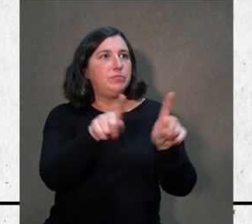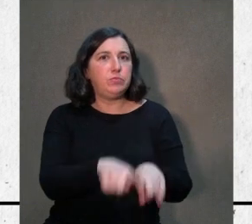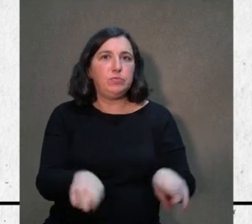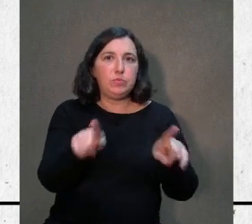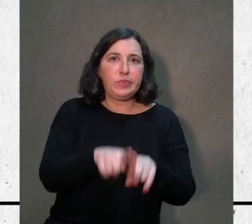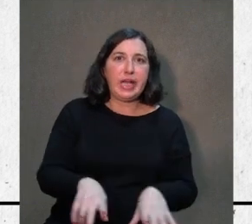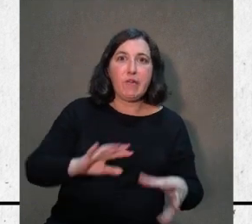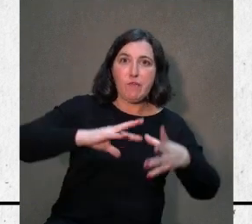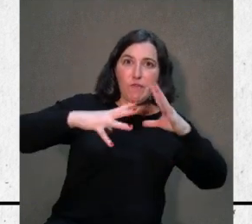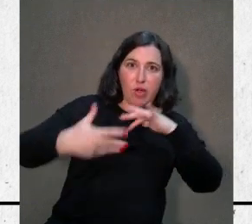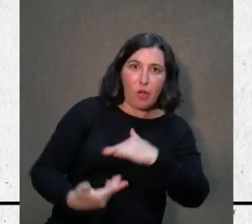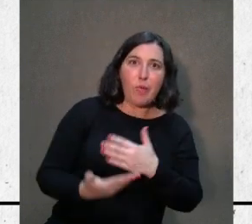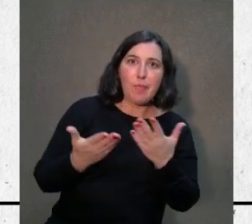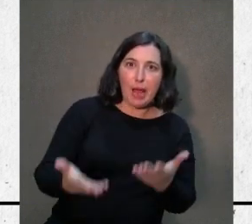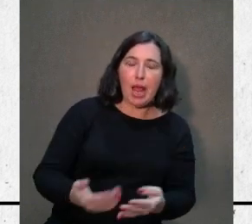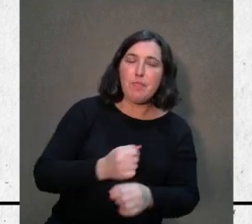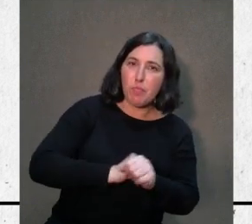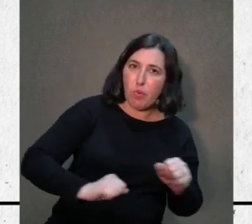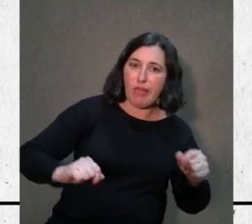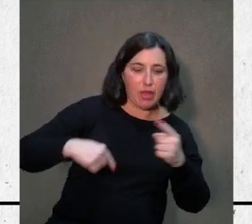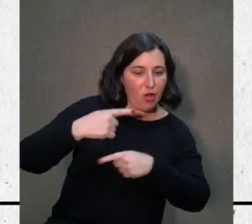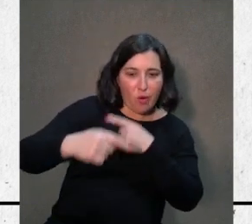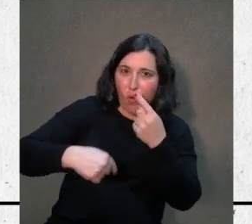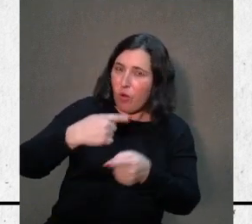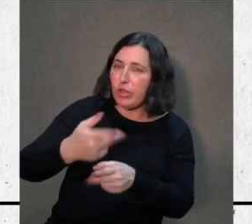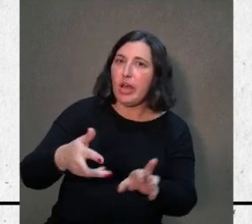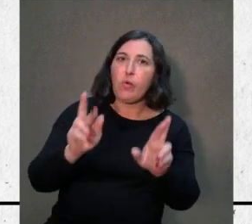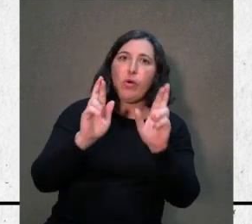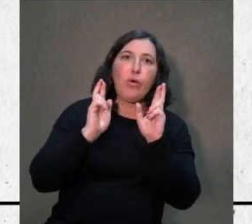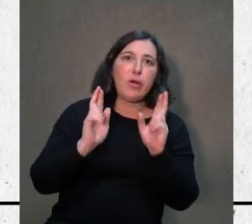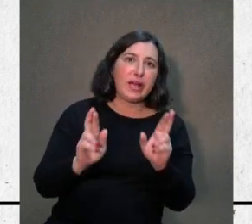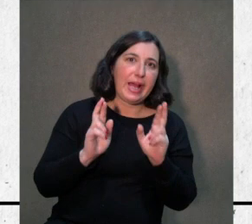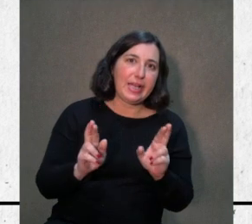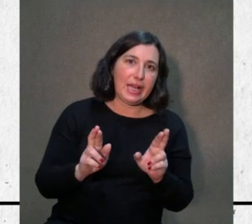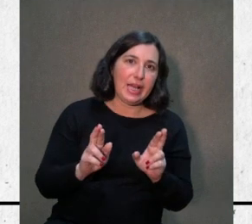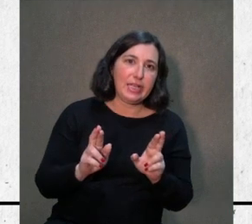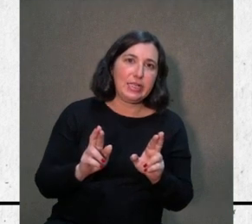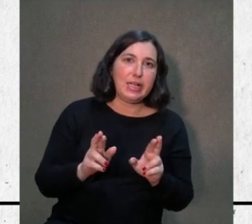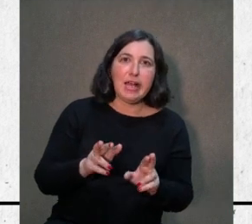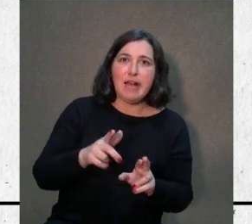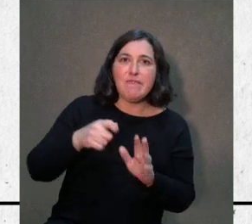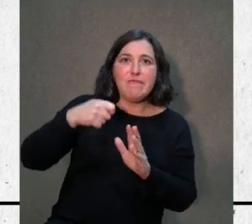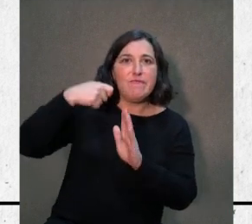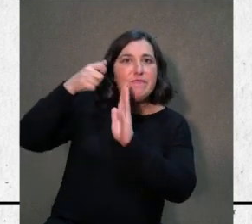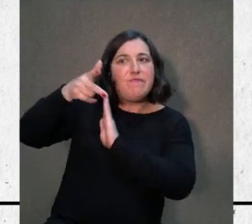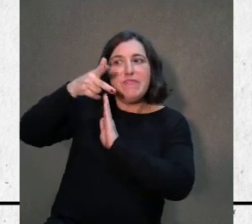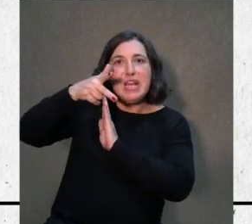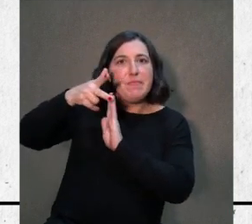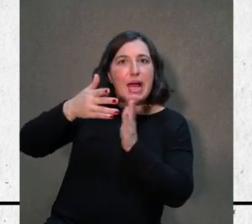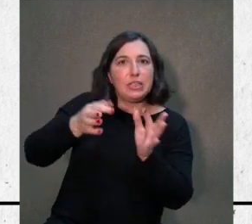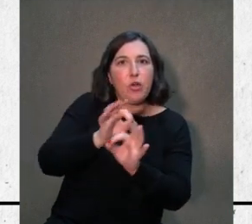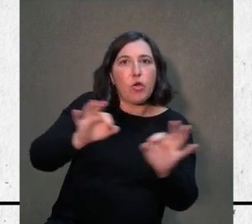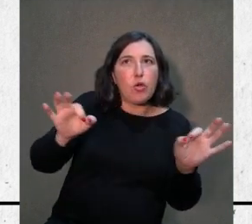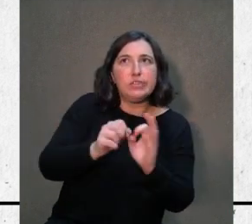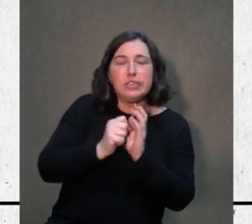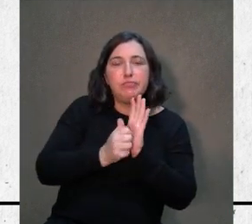llegando ahora de una forma que probablemente se quede, ¿no? Ojalá que sigan filmando conciertos